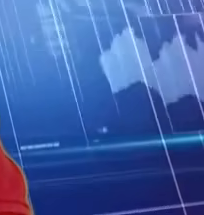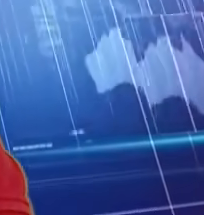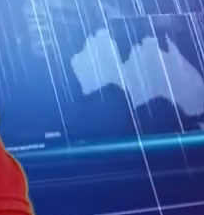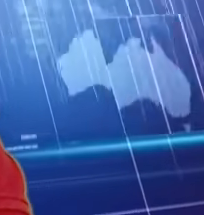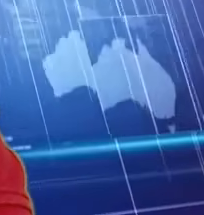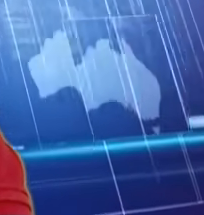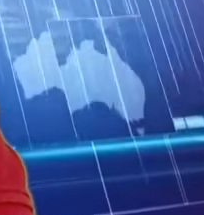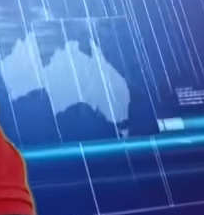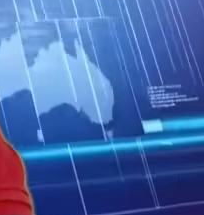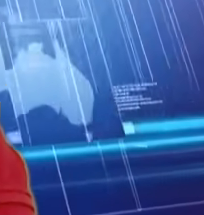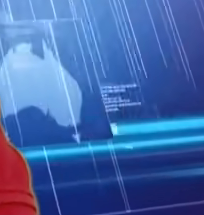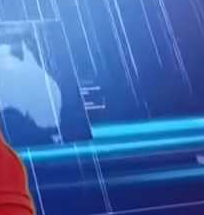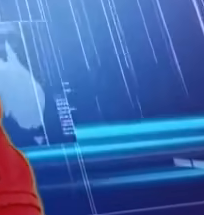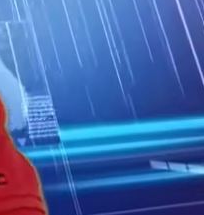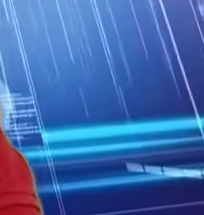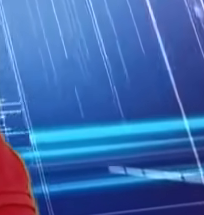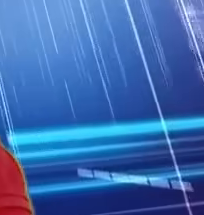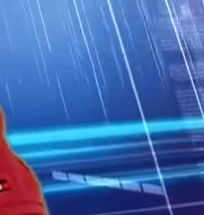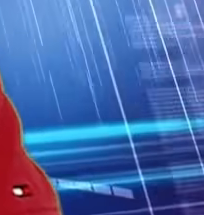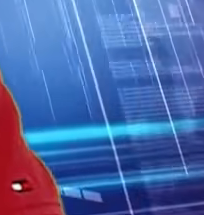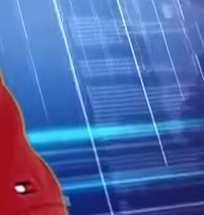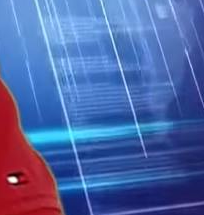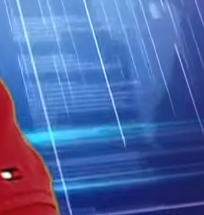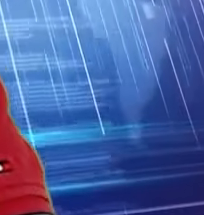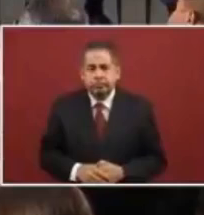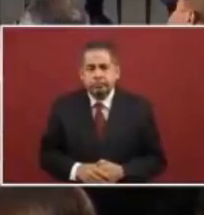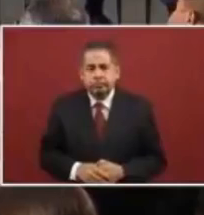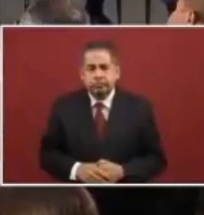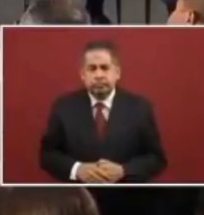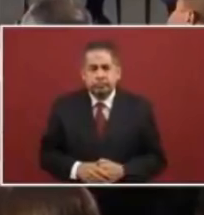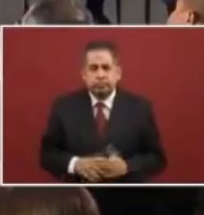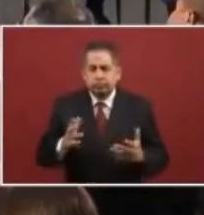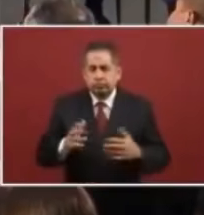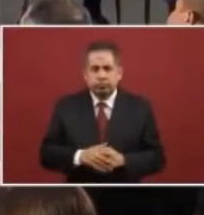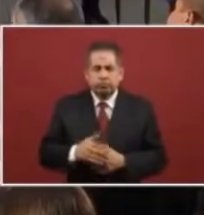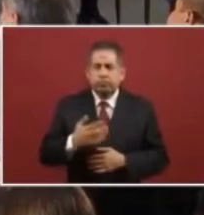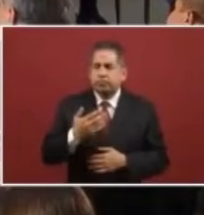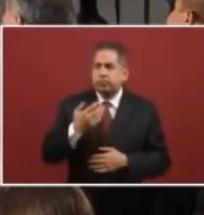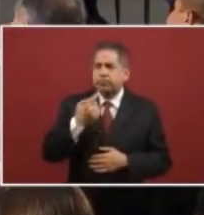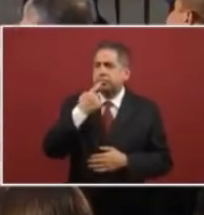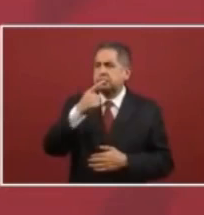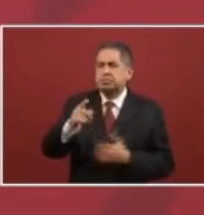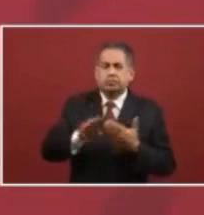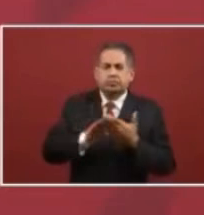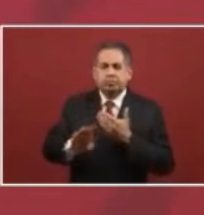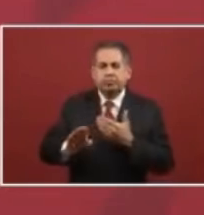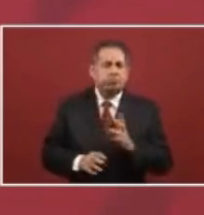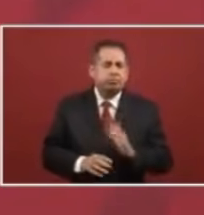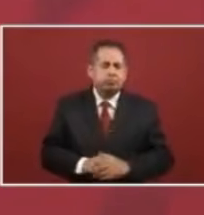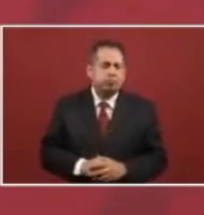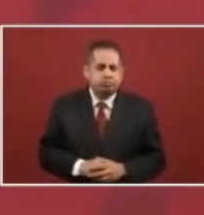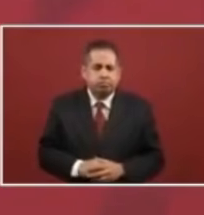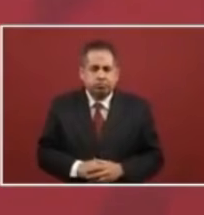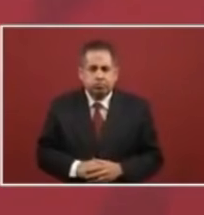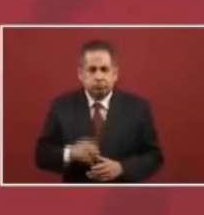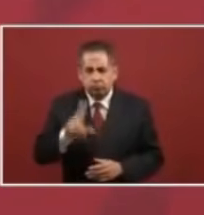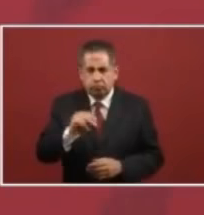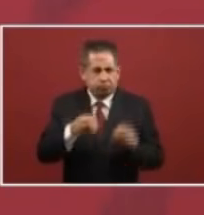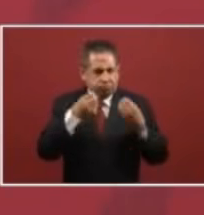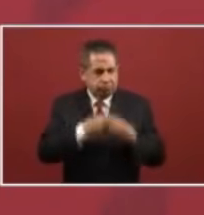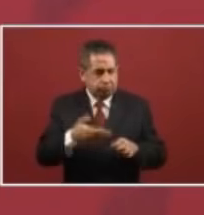la vez que fueron advertencias muy duras. Vamos a escucharlo. Son amparos que no